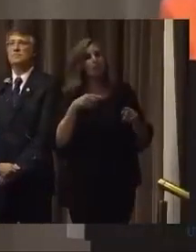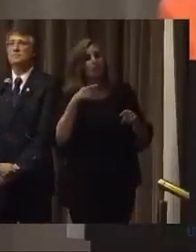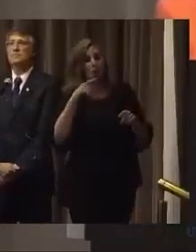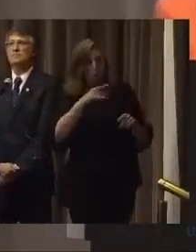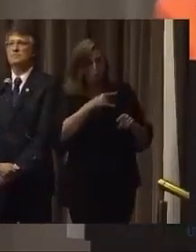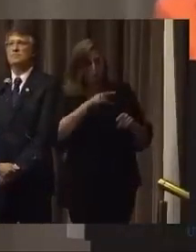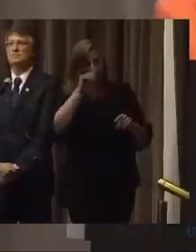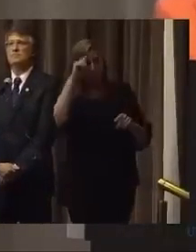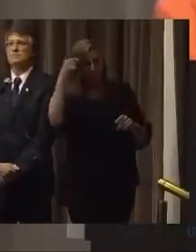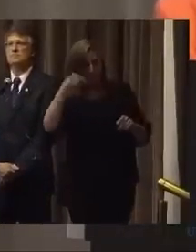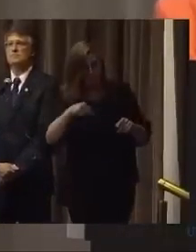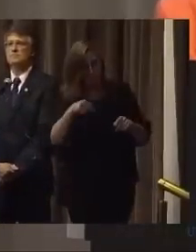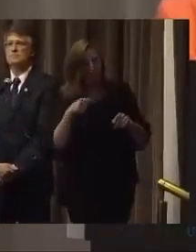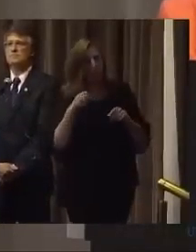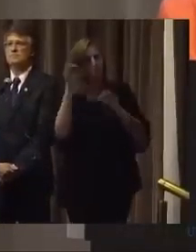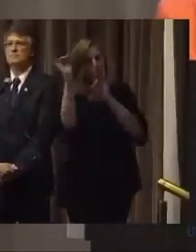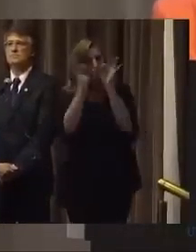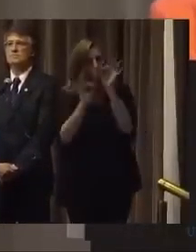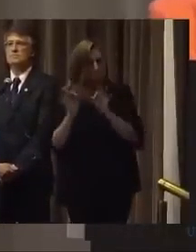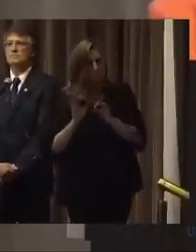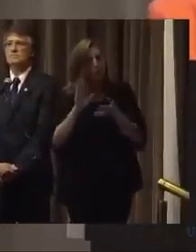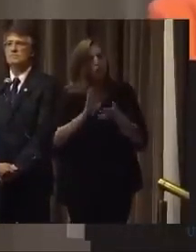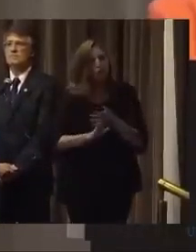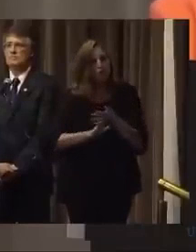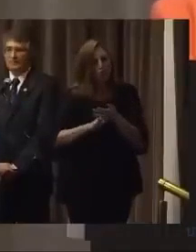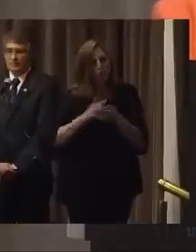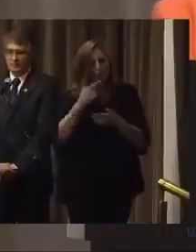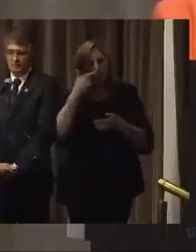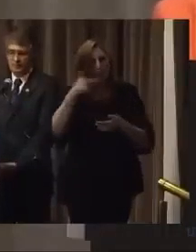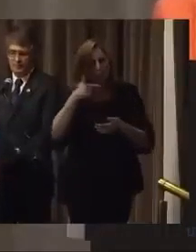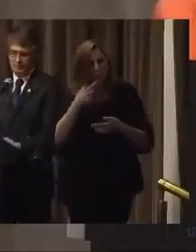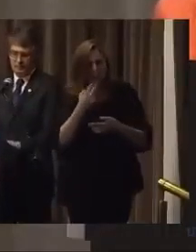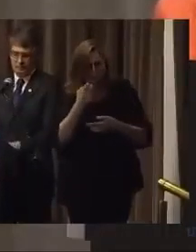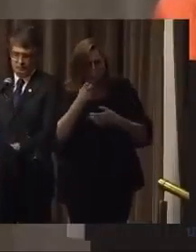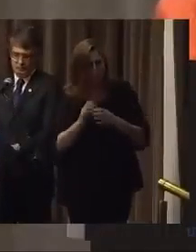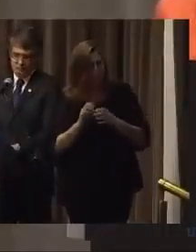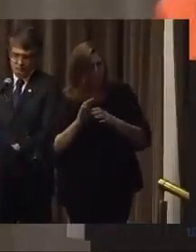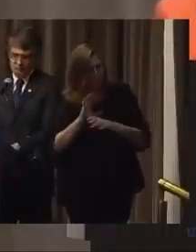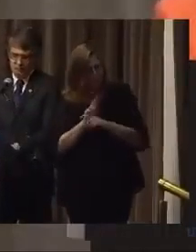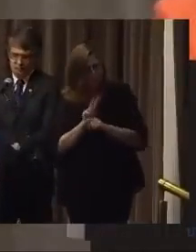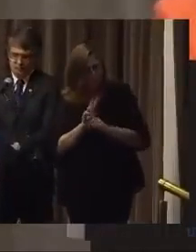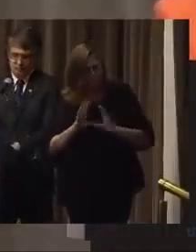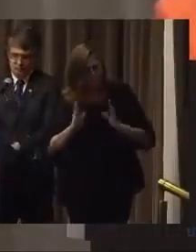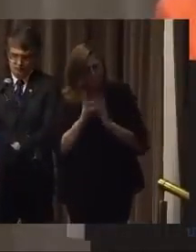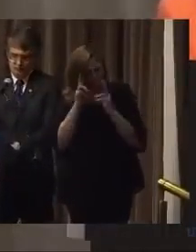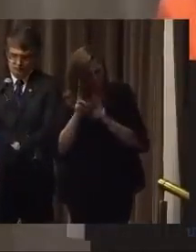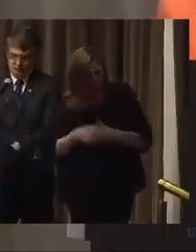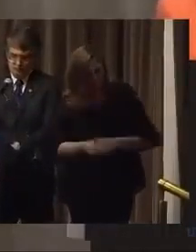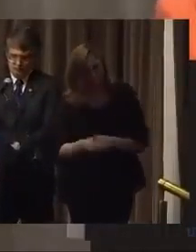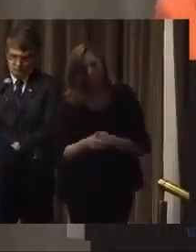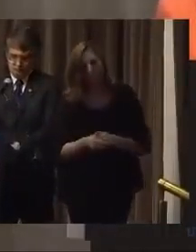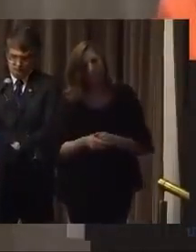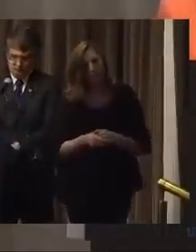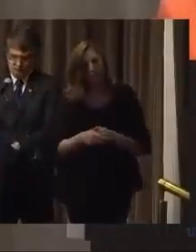los biocombustibles. Con Smart Port Challenge, el único puerto que tiene una agencia de innovación en la Argentina, hemos logrado trabajar en numerosas iniciativas